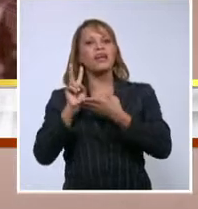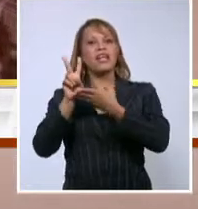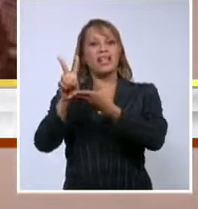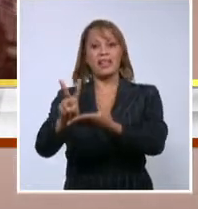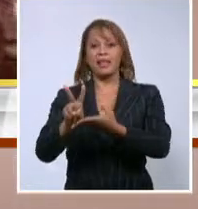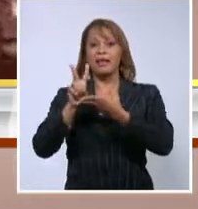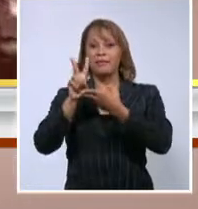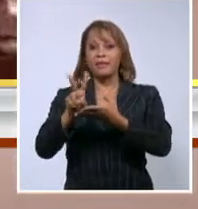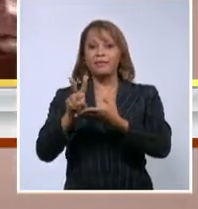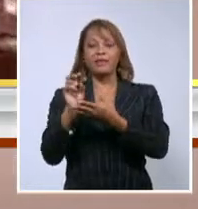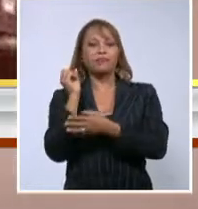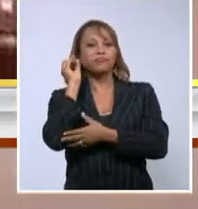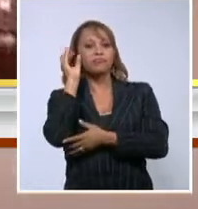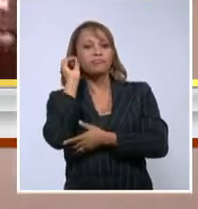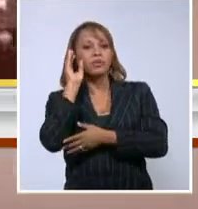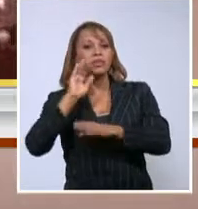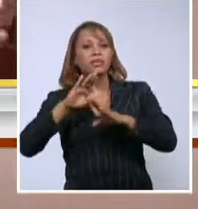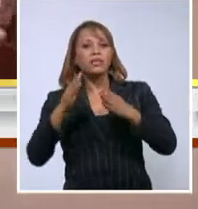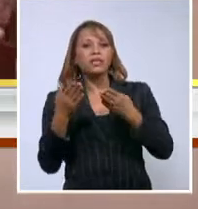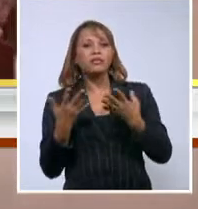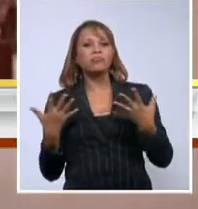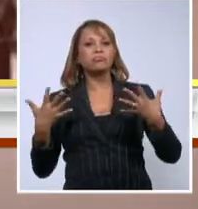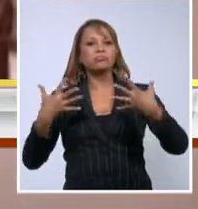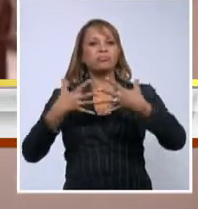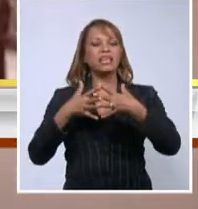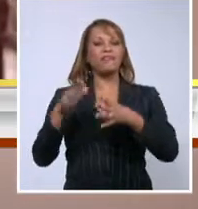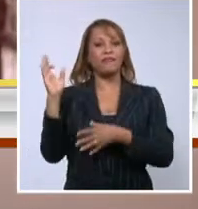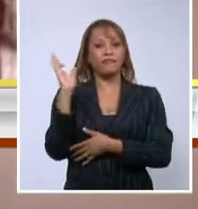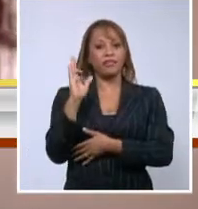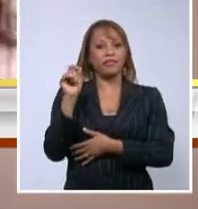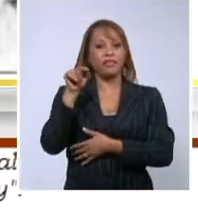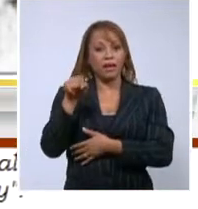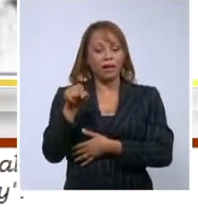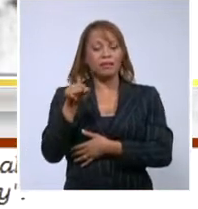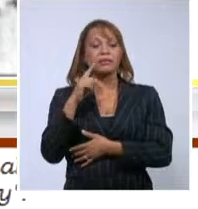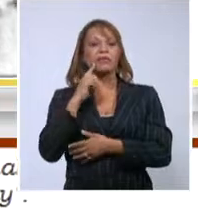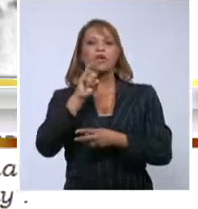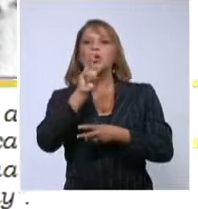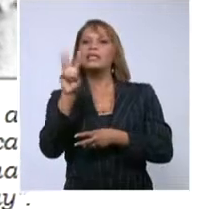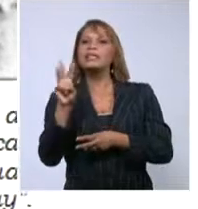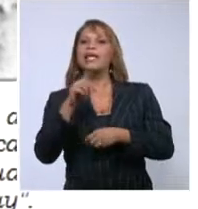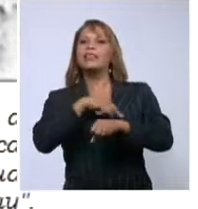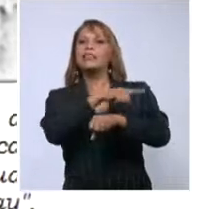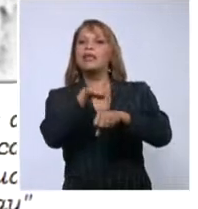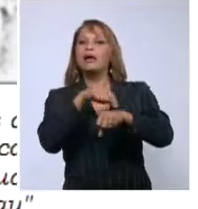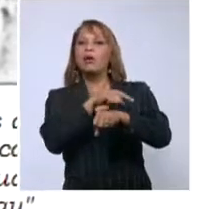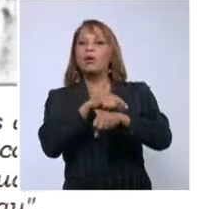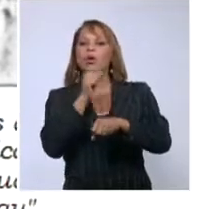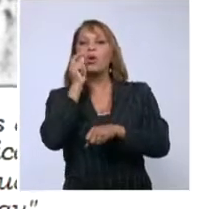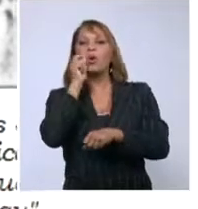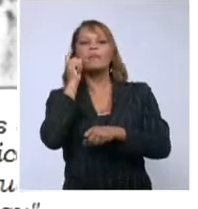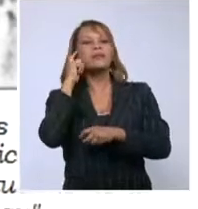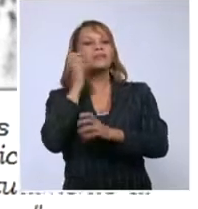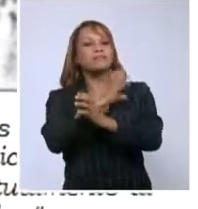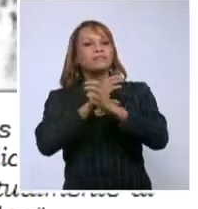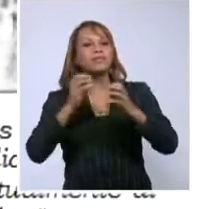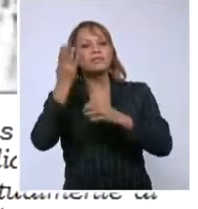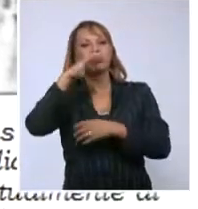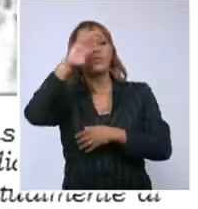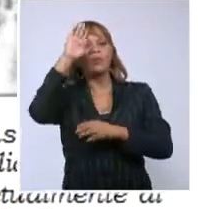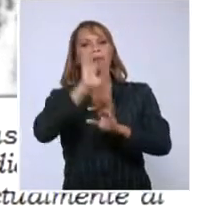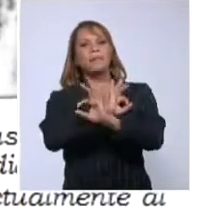sabio creador de la teoría de la relatividad fue de apenas 30 horas. Hombres de ciencia cubanos,